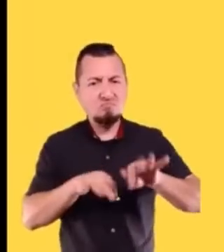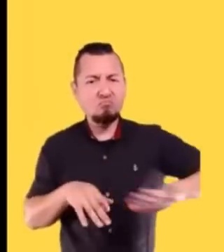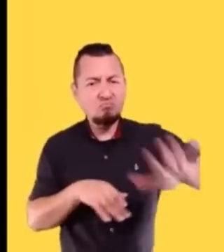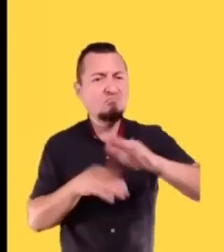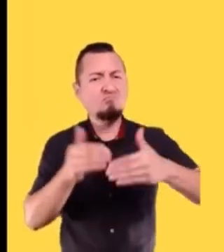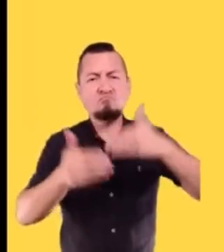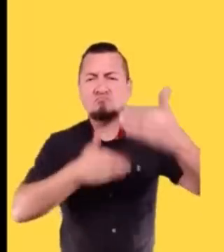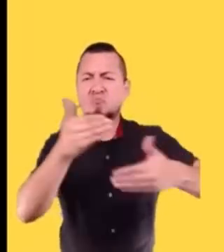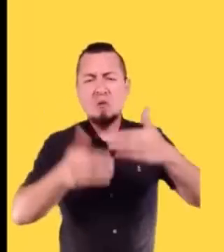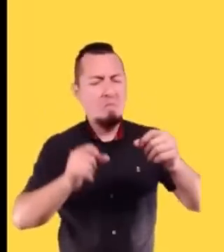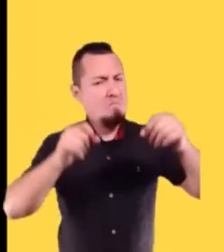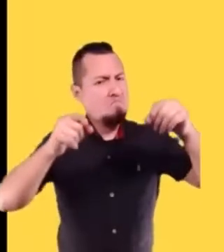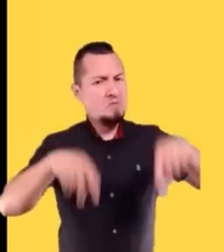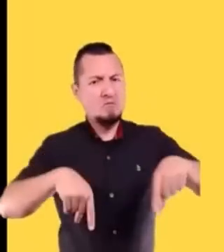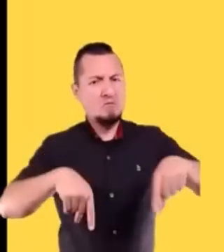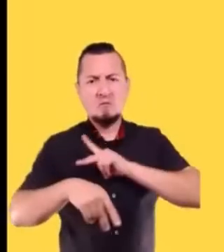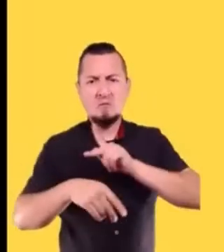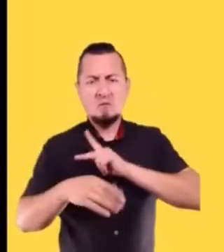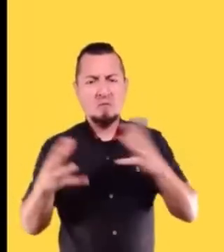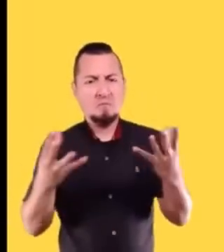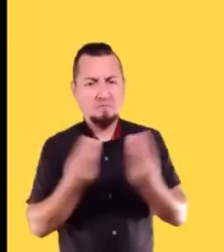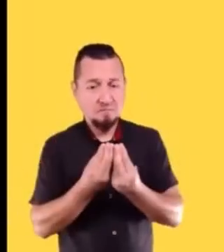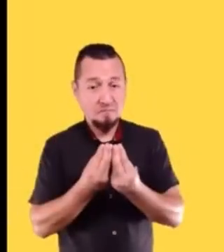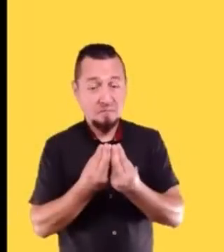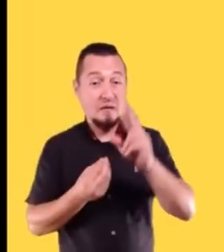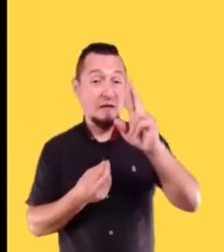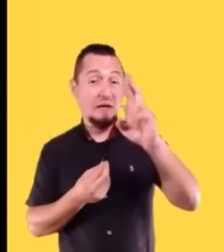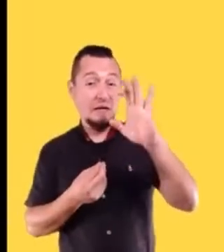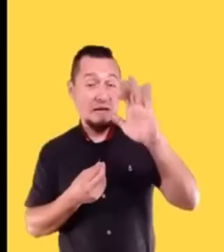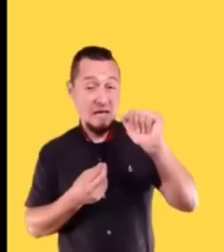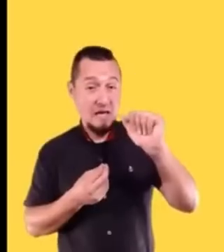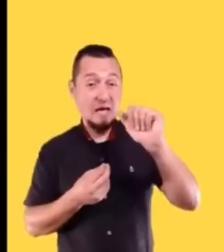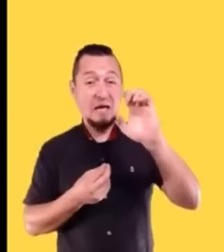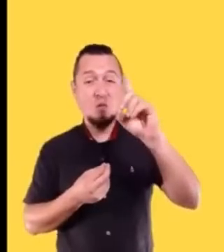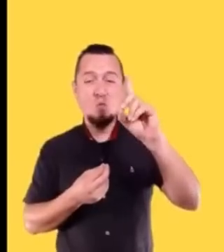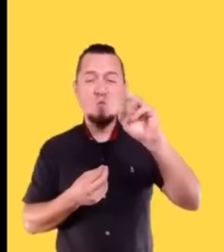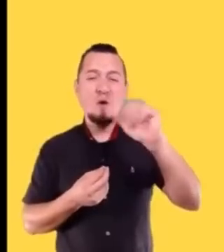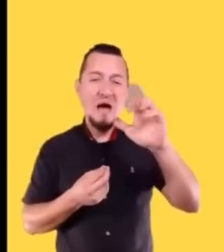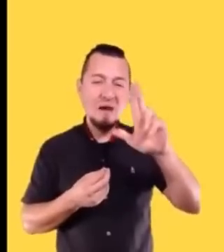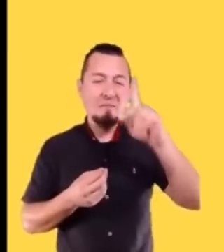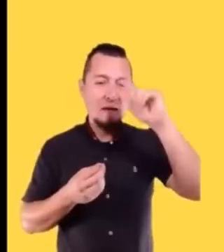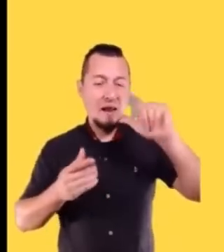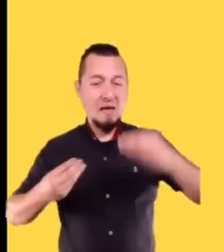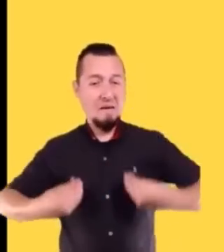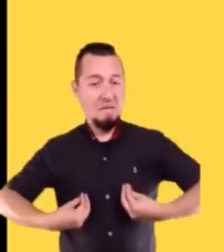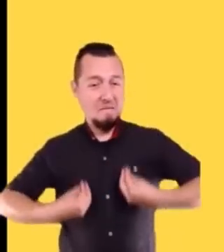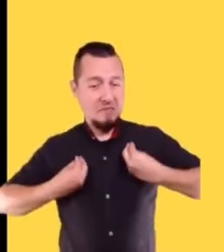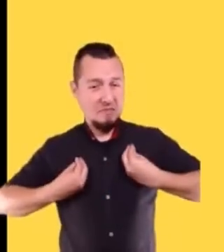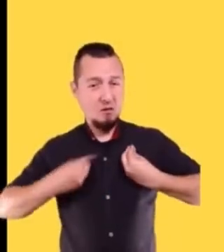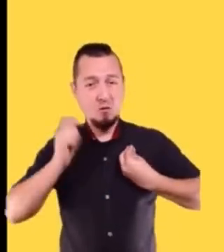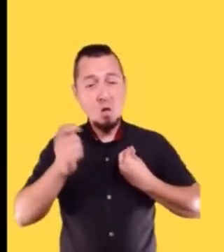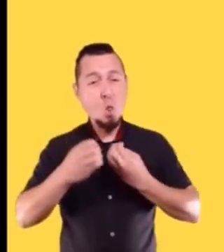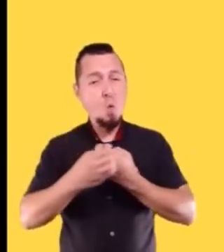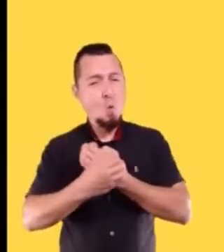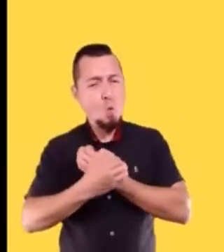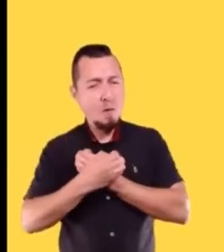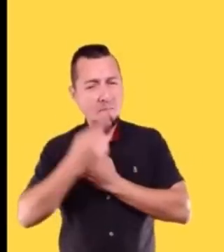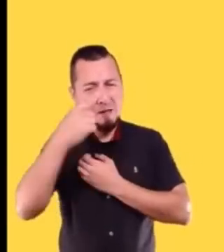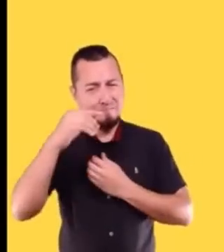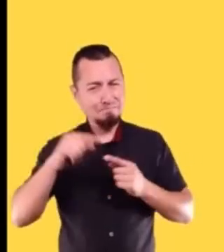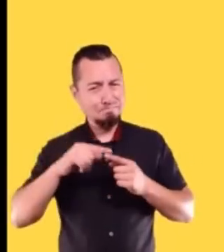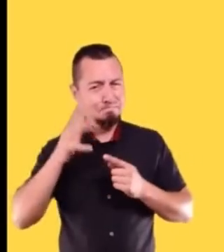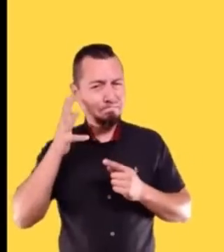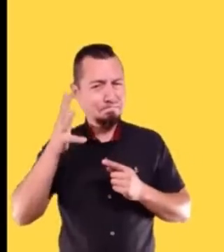de jaliscienses. Recrea Educar para la Vida es un proyecto educativo que está alineado a